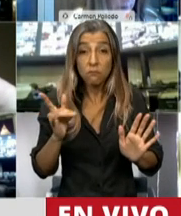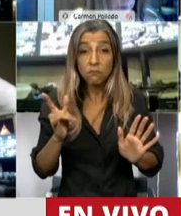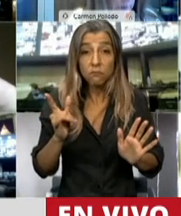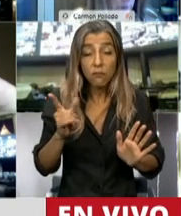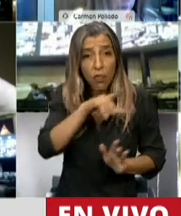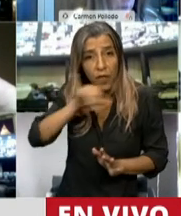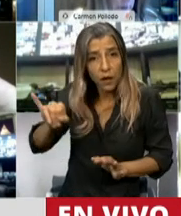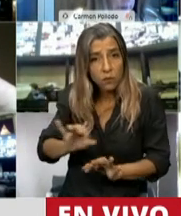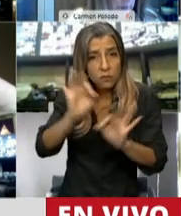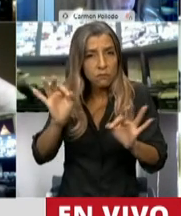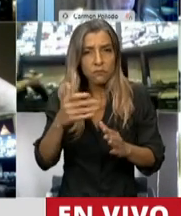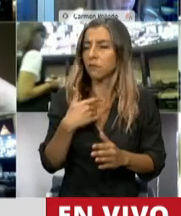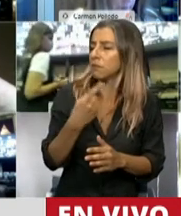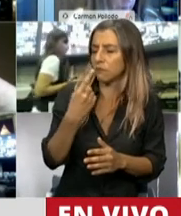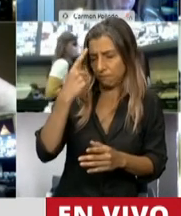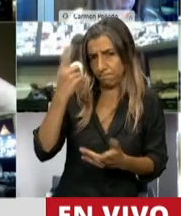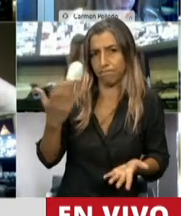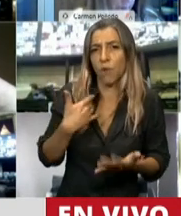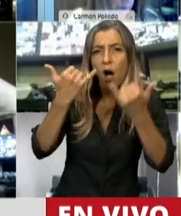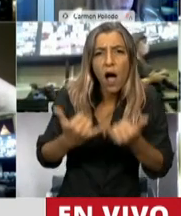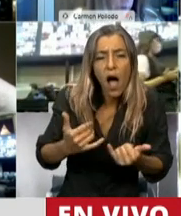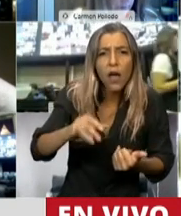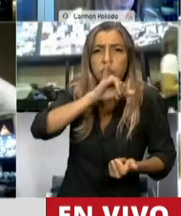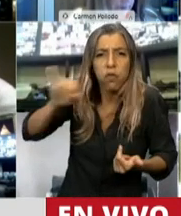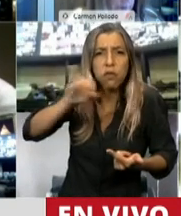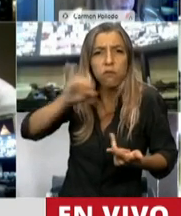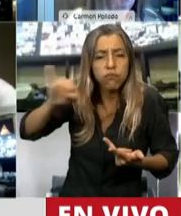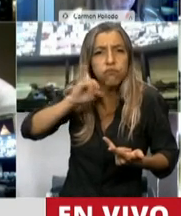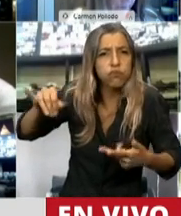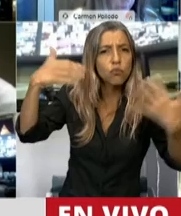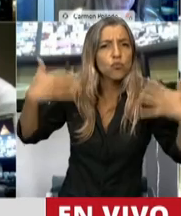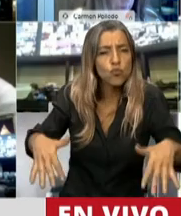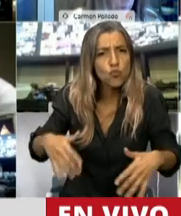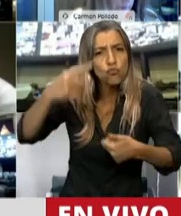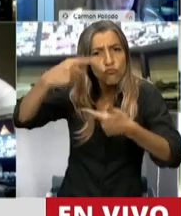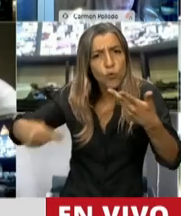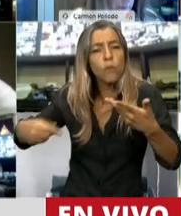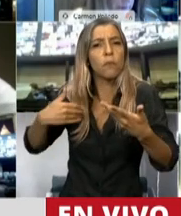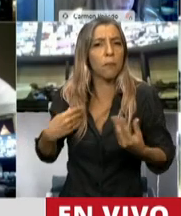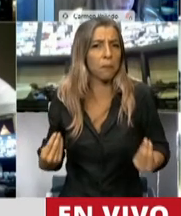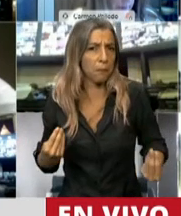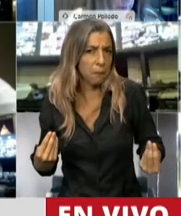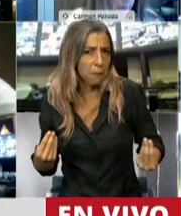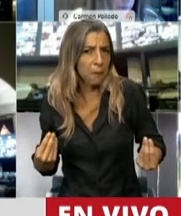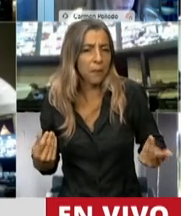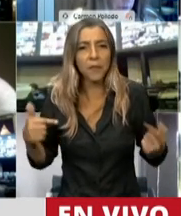que haya una multiplicidad de querellas pero tampoco uno puede alegremente